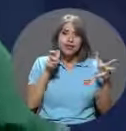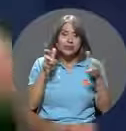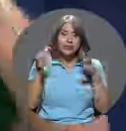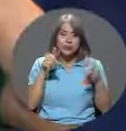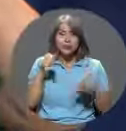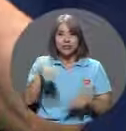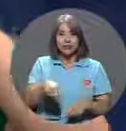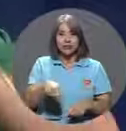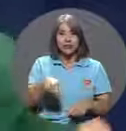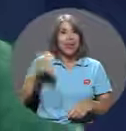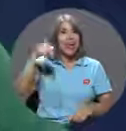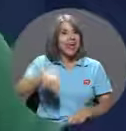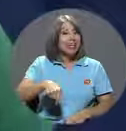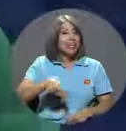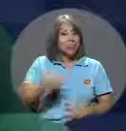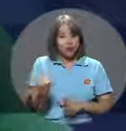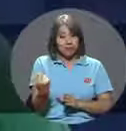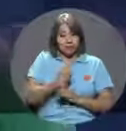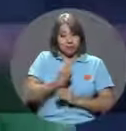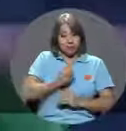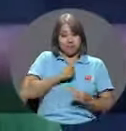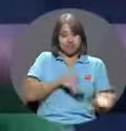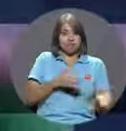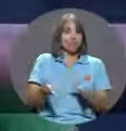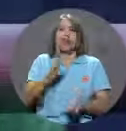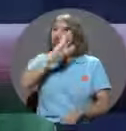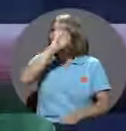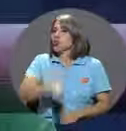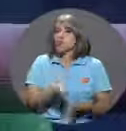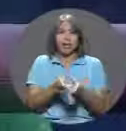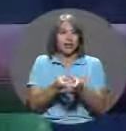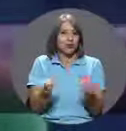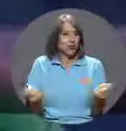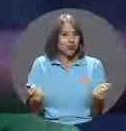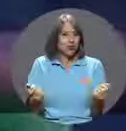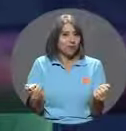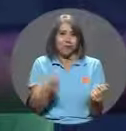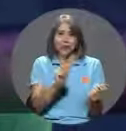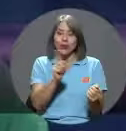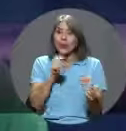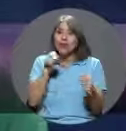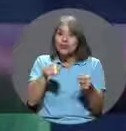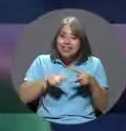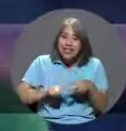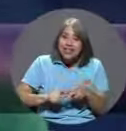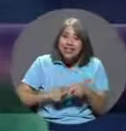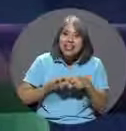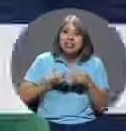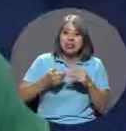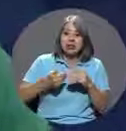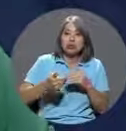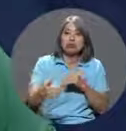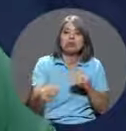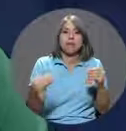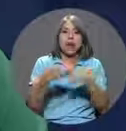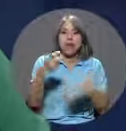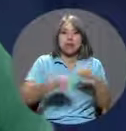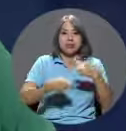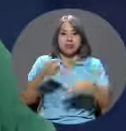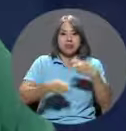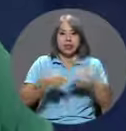escuche, esto nunca va a ser una solución. Es incluso hasta el inicio de una serie de dificultades